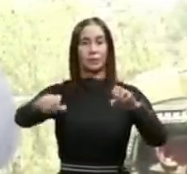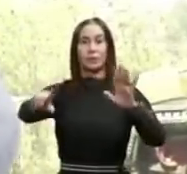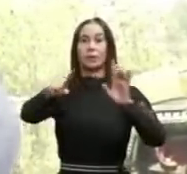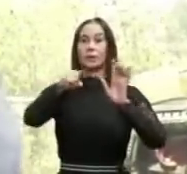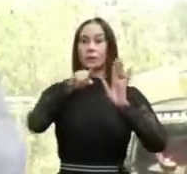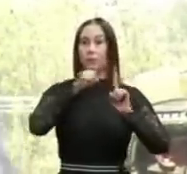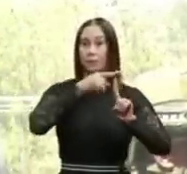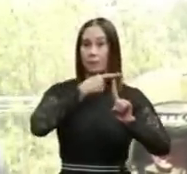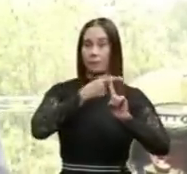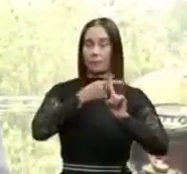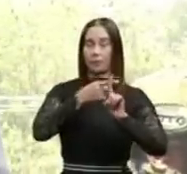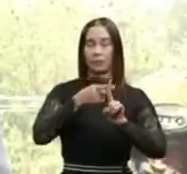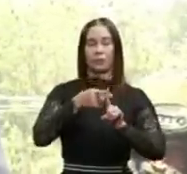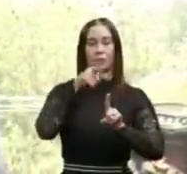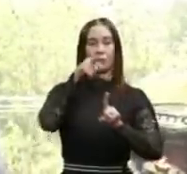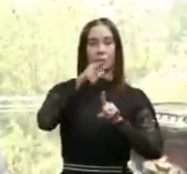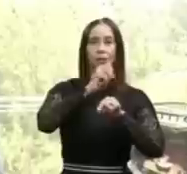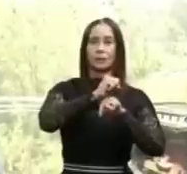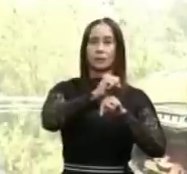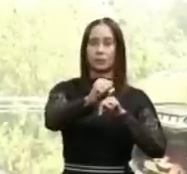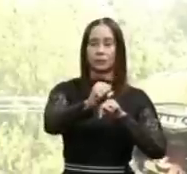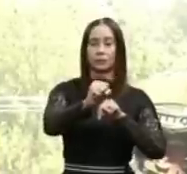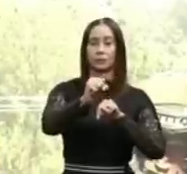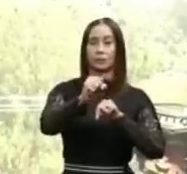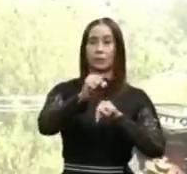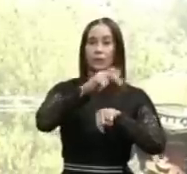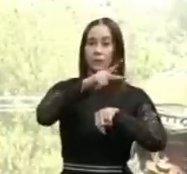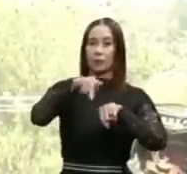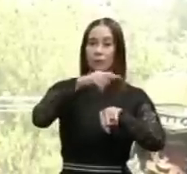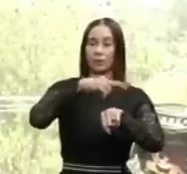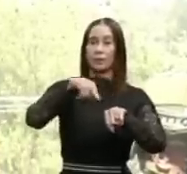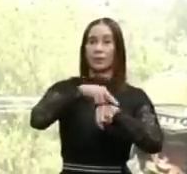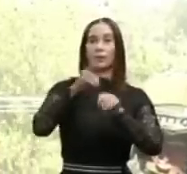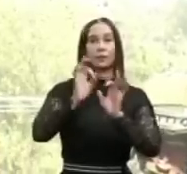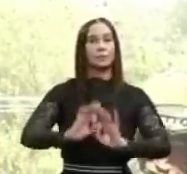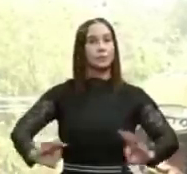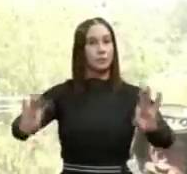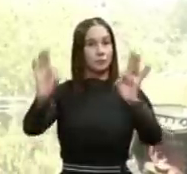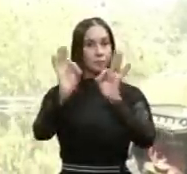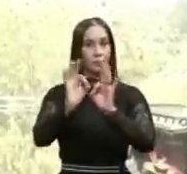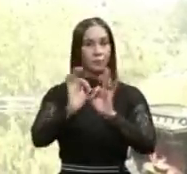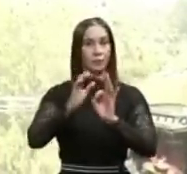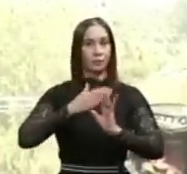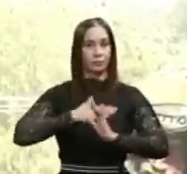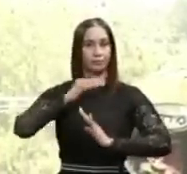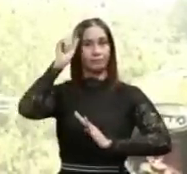verdaderamente importante que es el sur de la República Dominicana para mi gobierno.